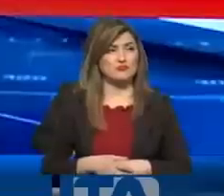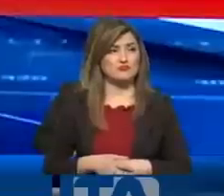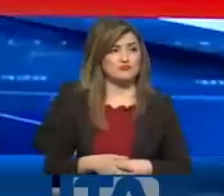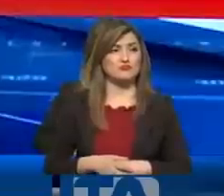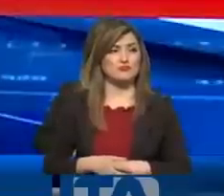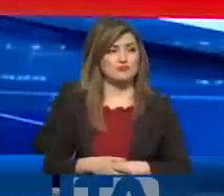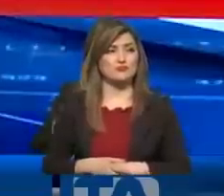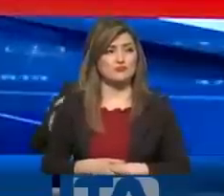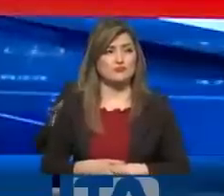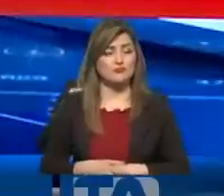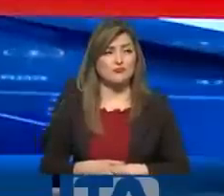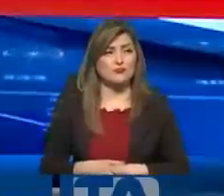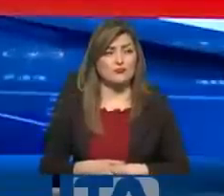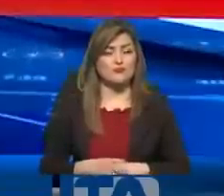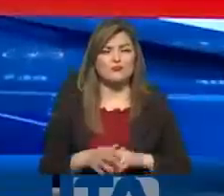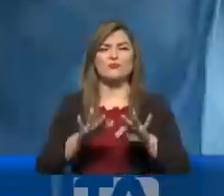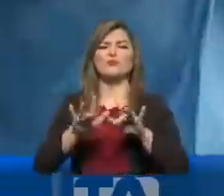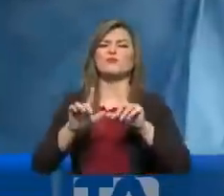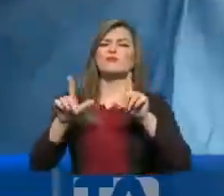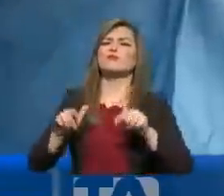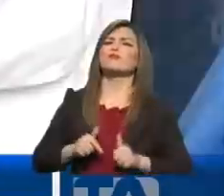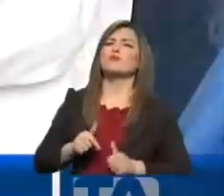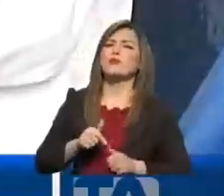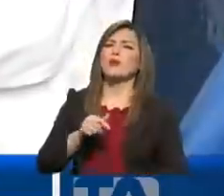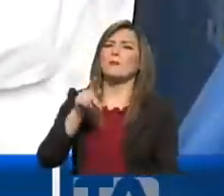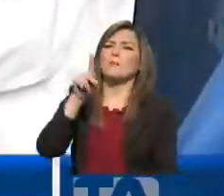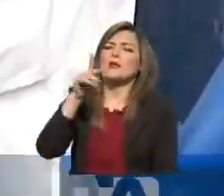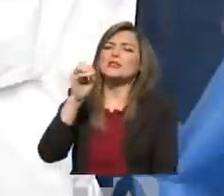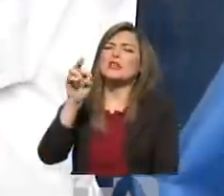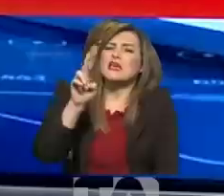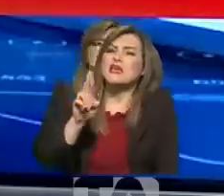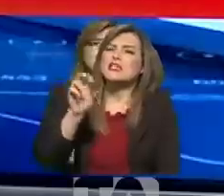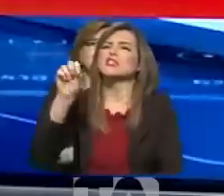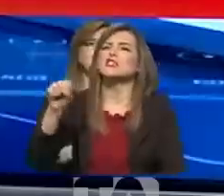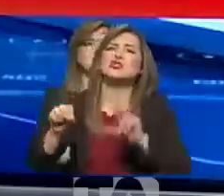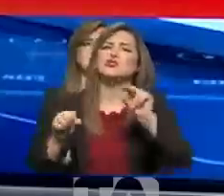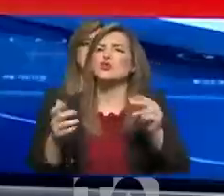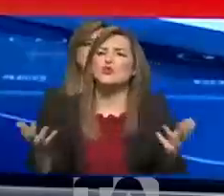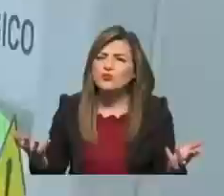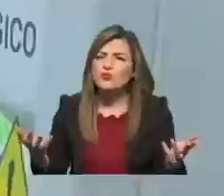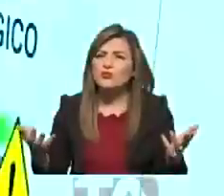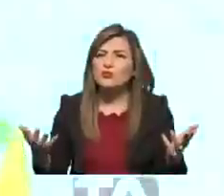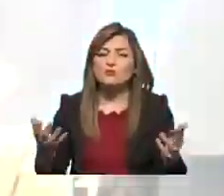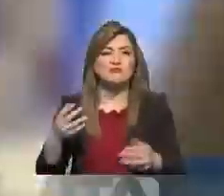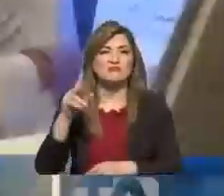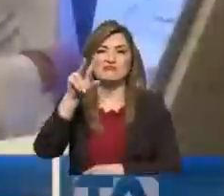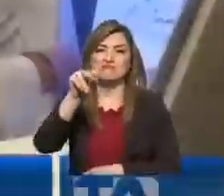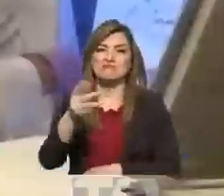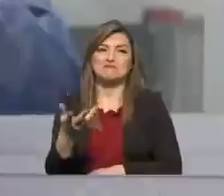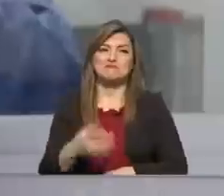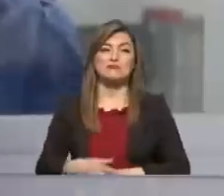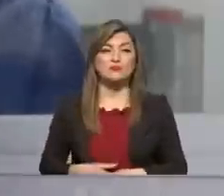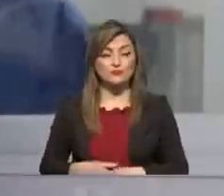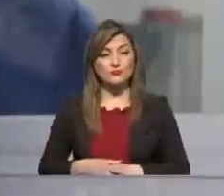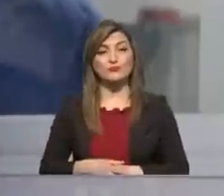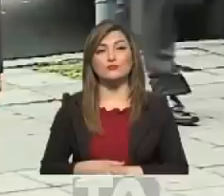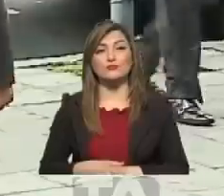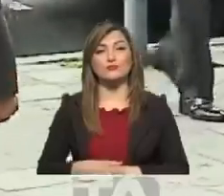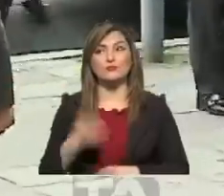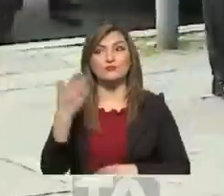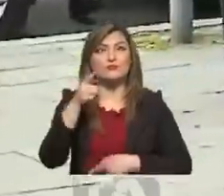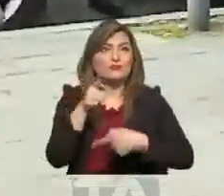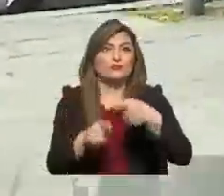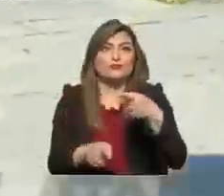de Salud sobre si eran pruebas PCR o no. Simplemente estas pruebas no son PCR. Si bien un alcalde no